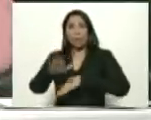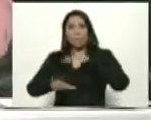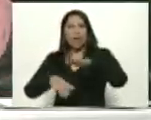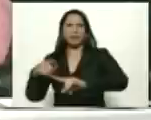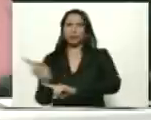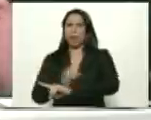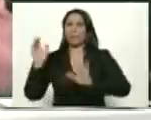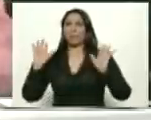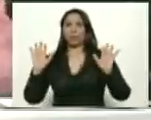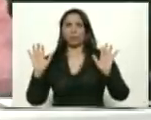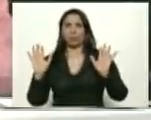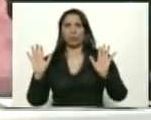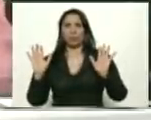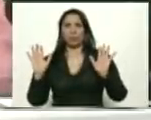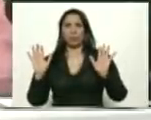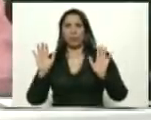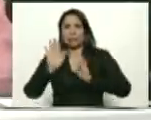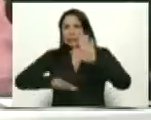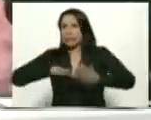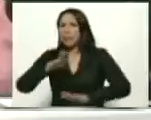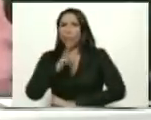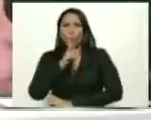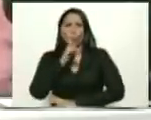apresurado, dar un paso